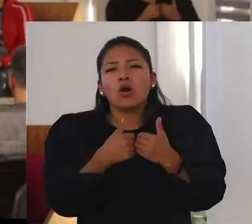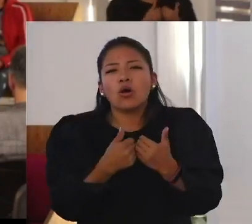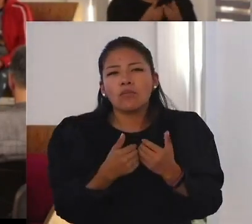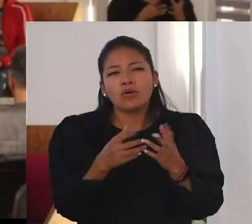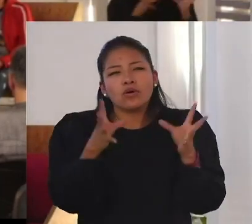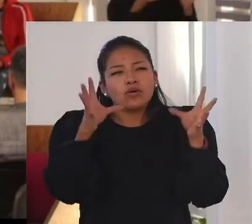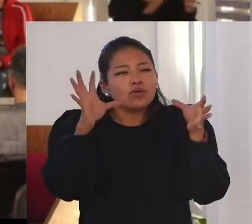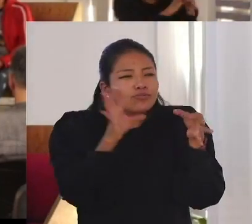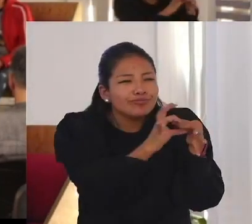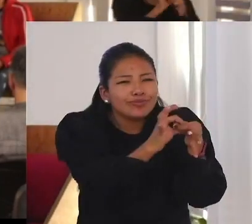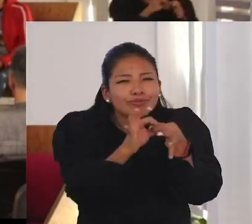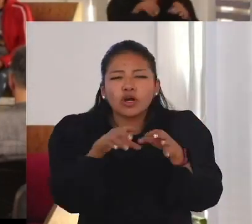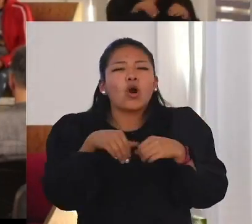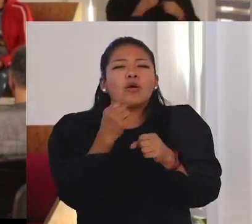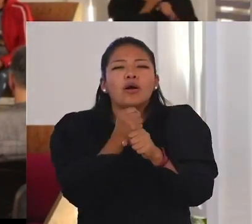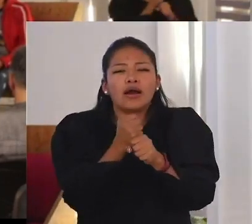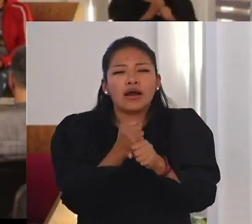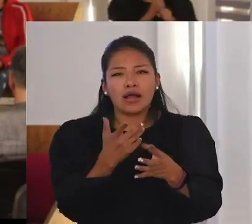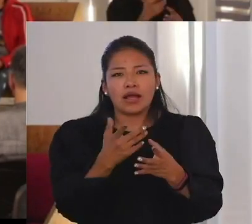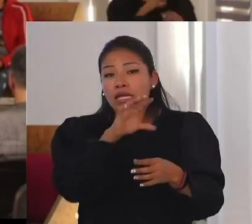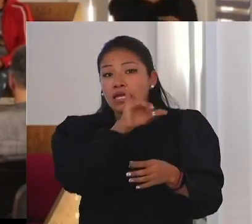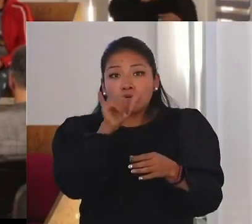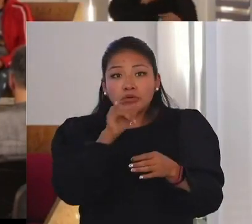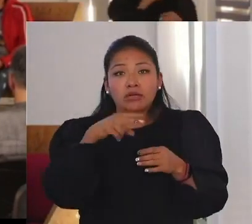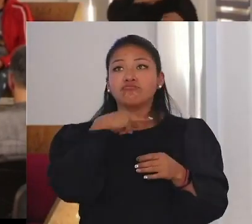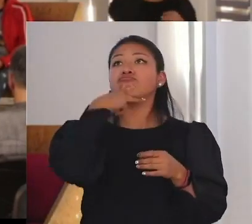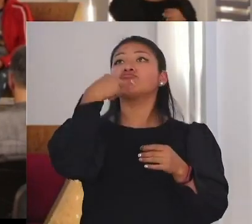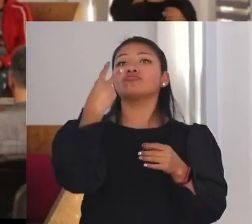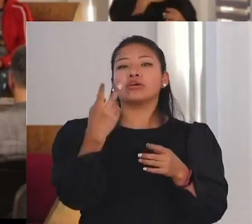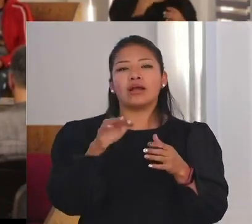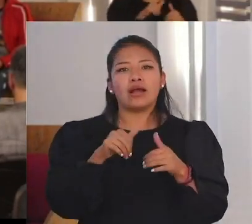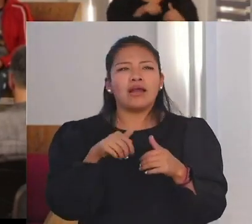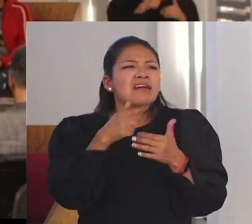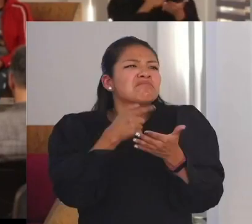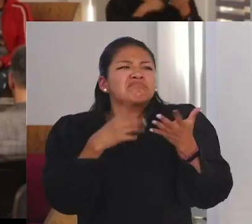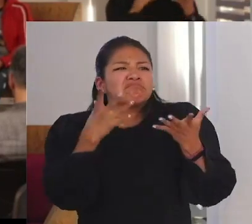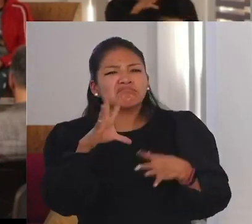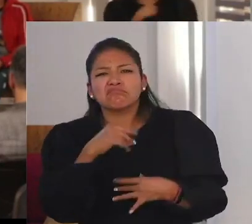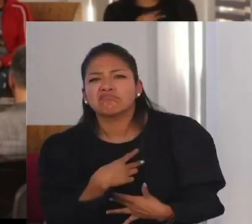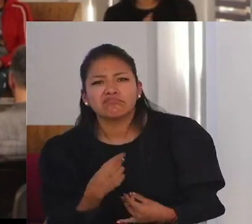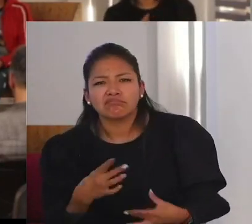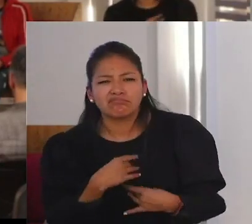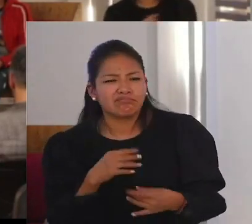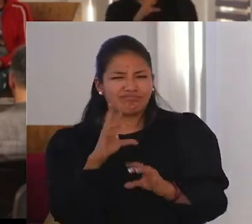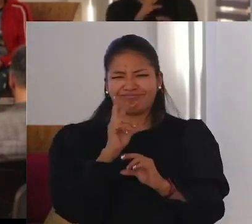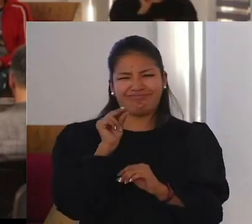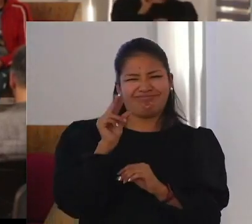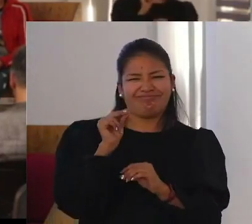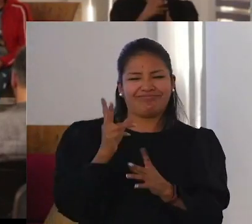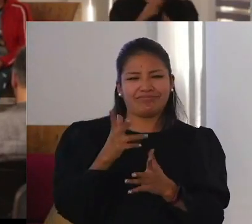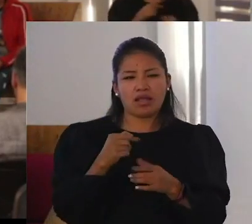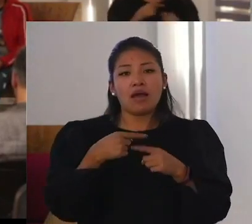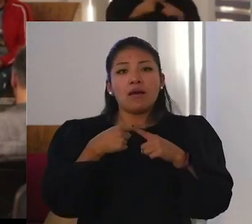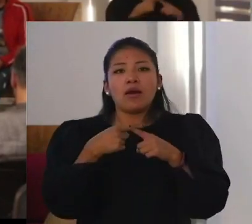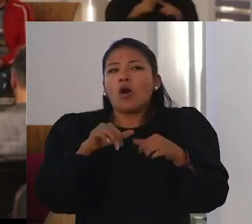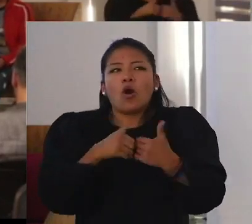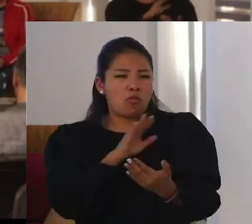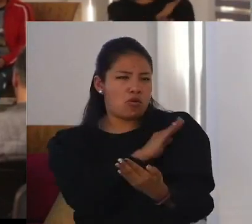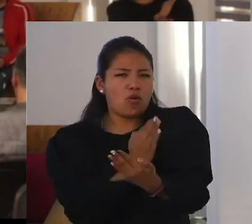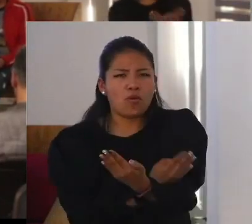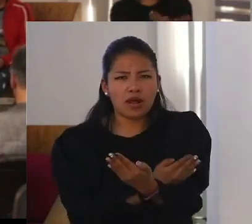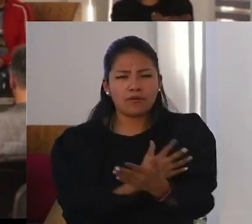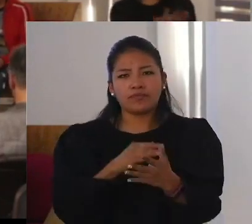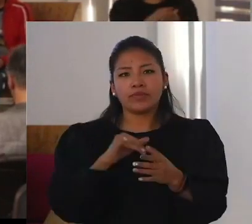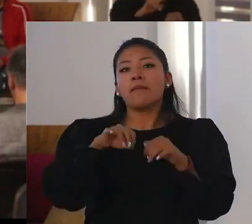y decir qué cosas no nos gusta de empoderarnos pero tal vez no una manera como que yo una persona sin discapacidad o súper empoderada